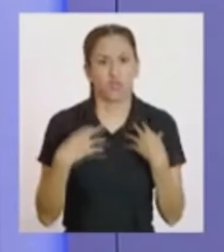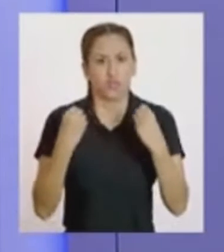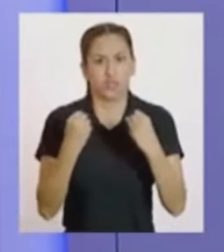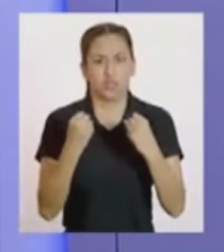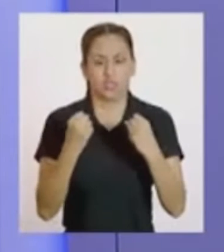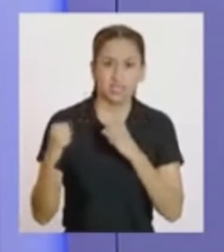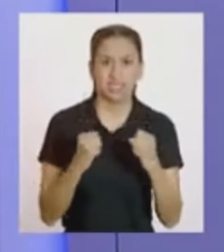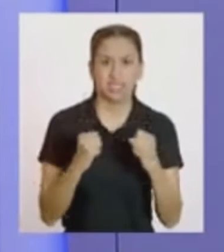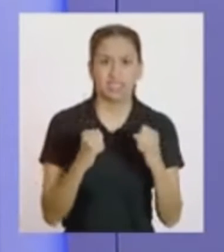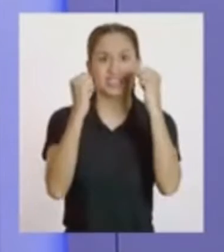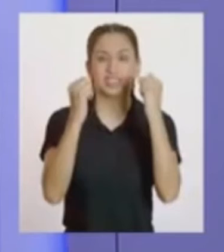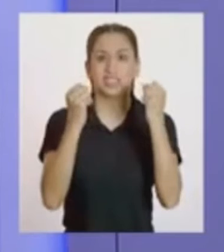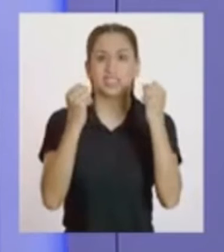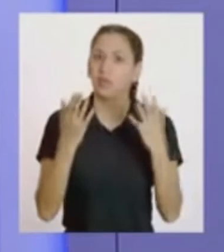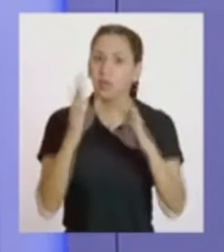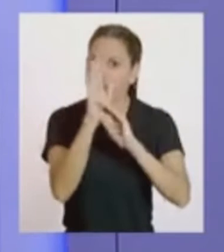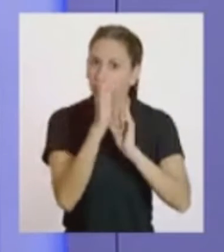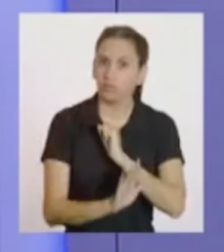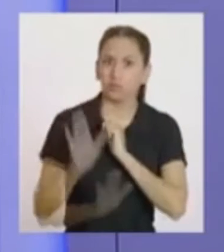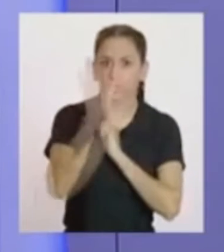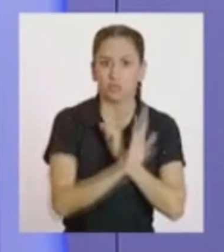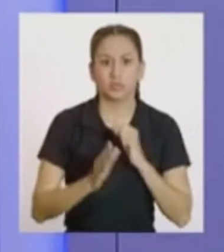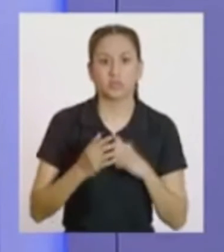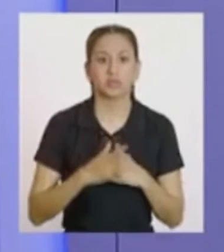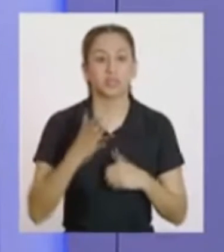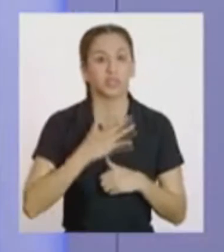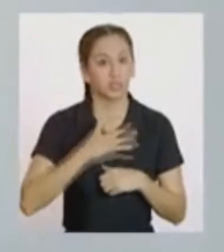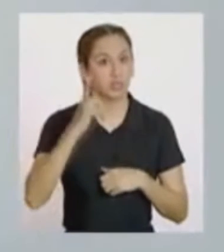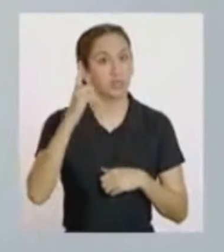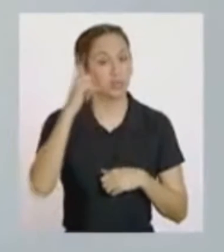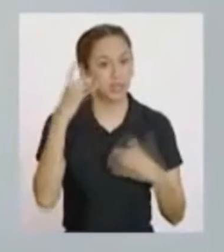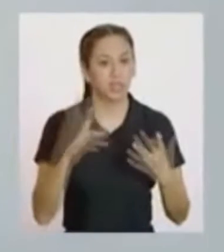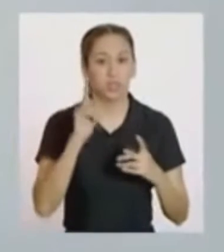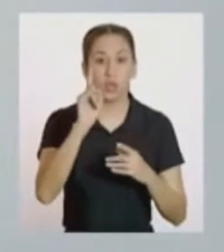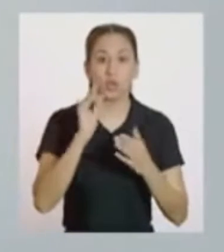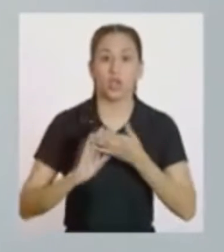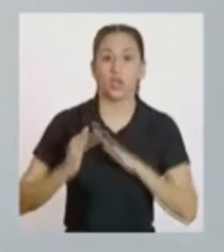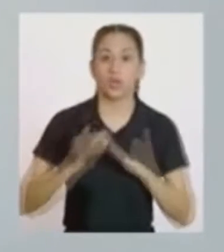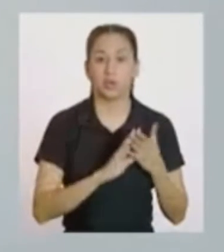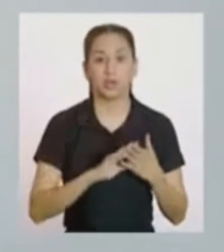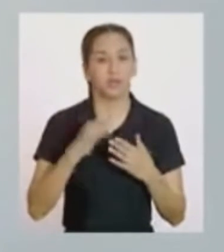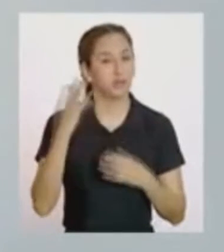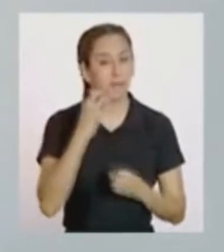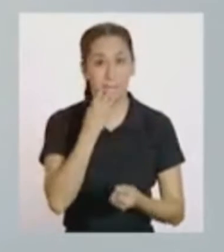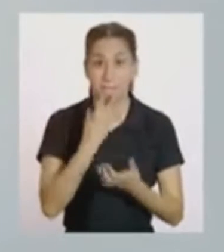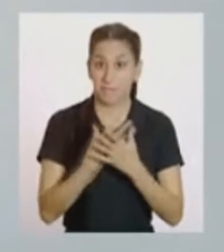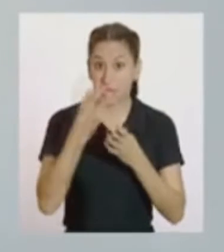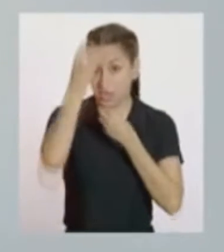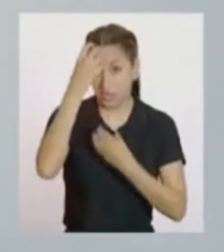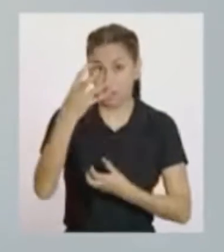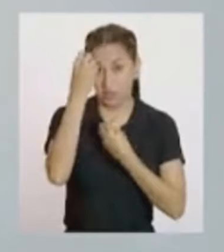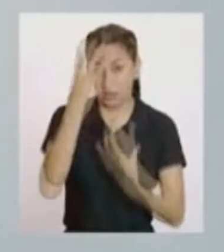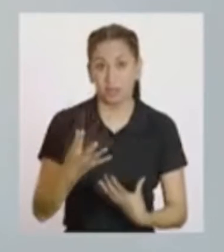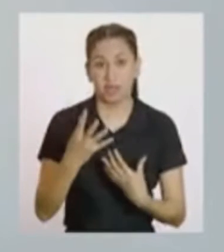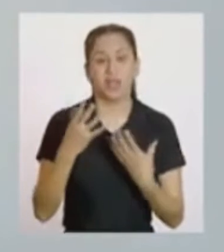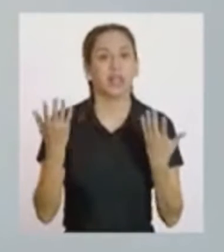para fortalecer el sistema inmunológico de la población? Estoy convencida que una población bien